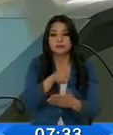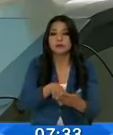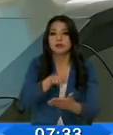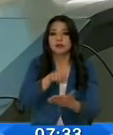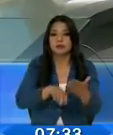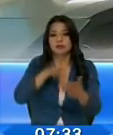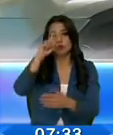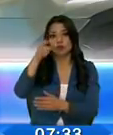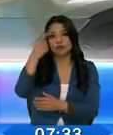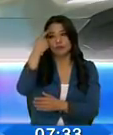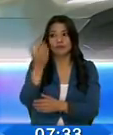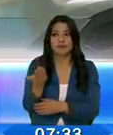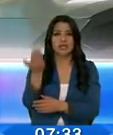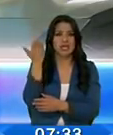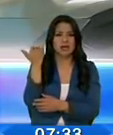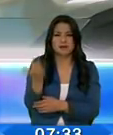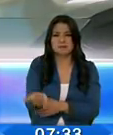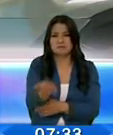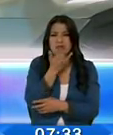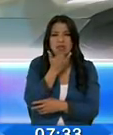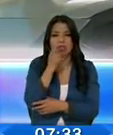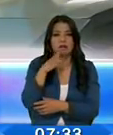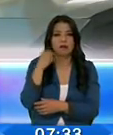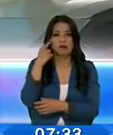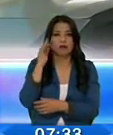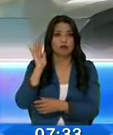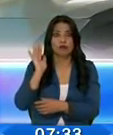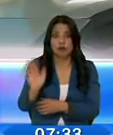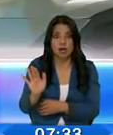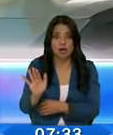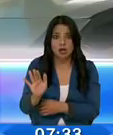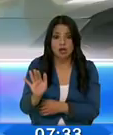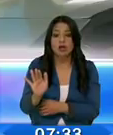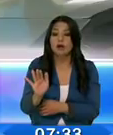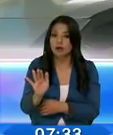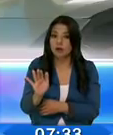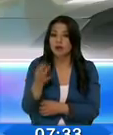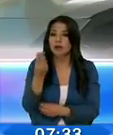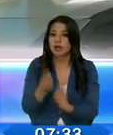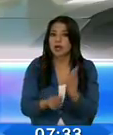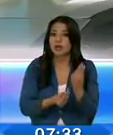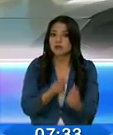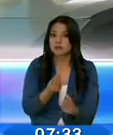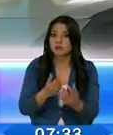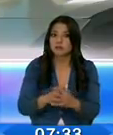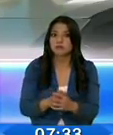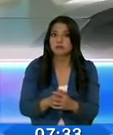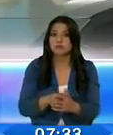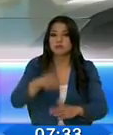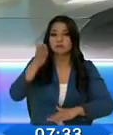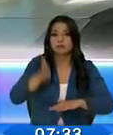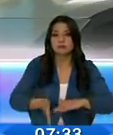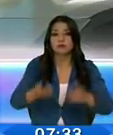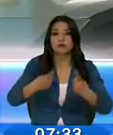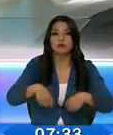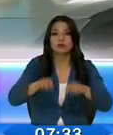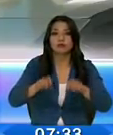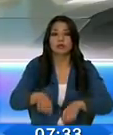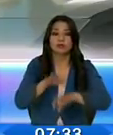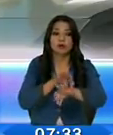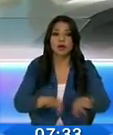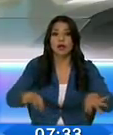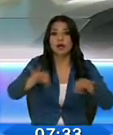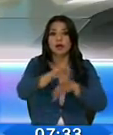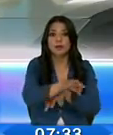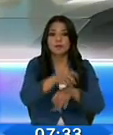del gobierno nefasto de Rafael Correa Delgado, simplemente se declaró la caducidad del contrato, cambiaron las